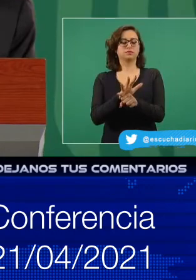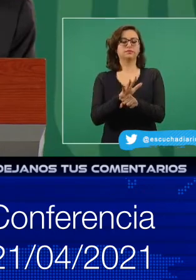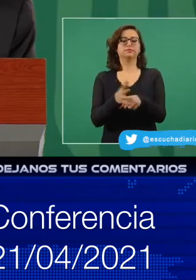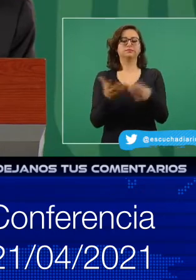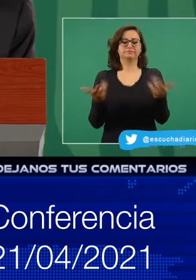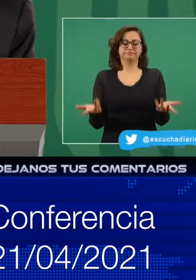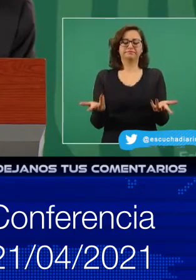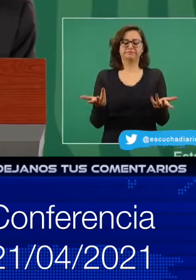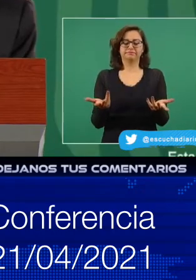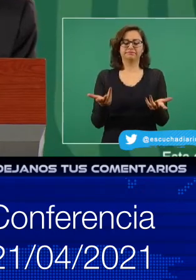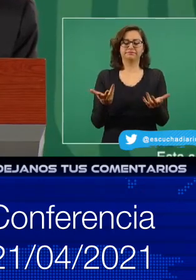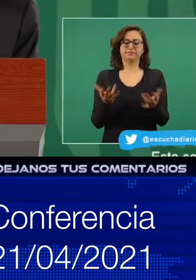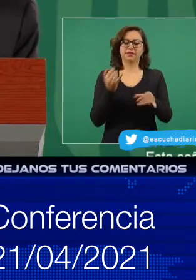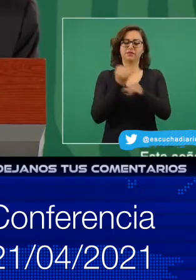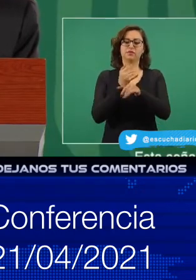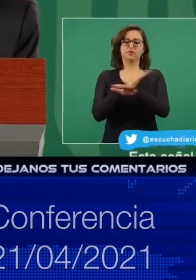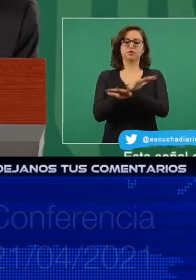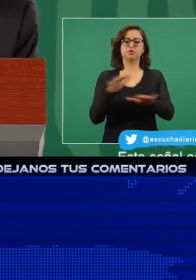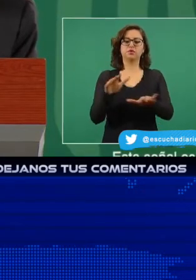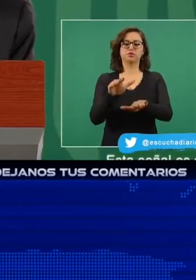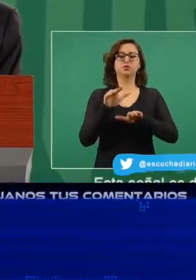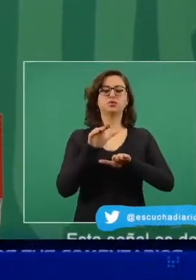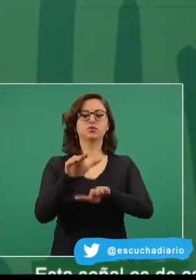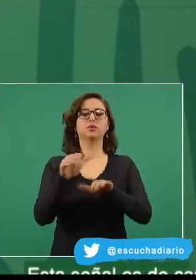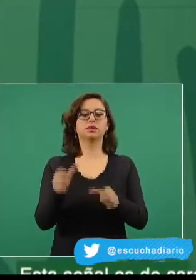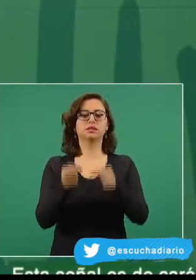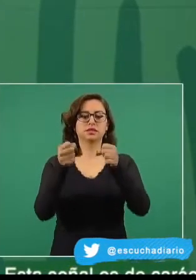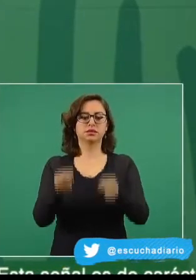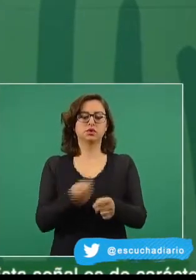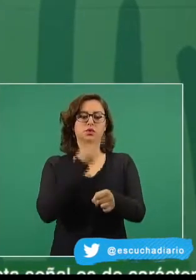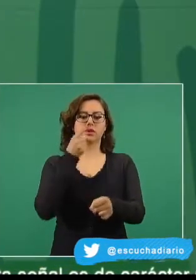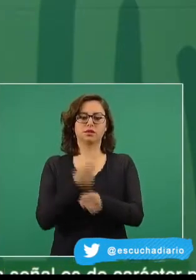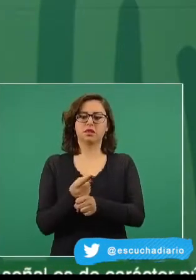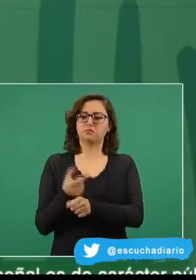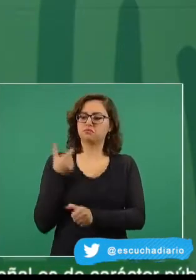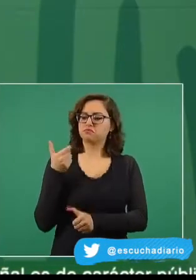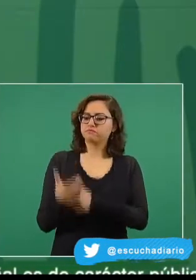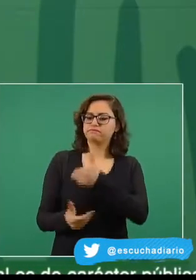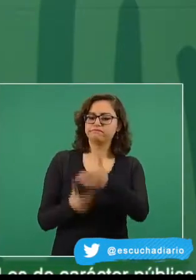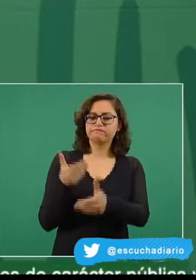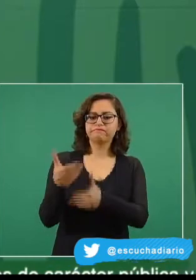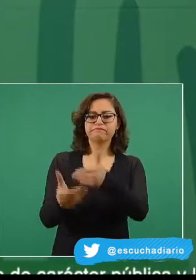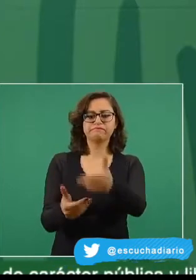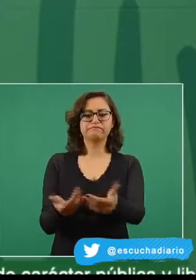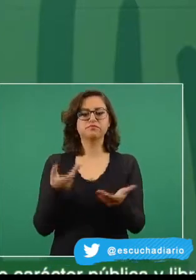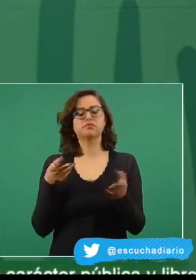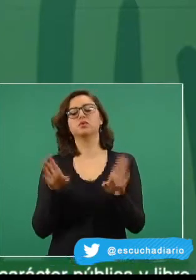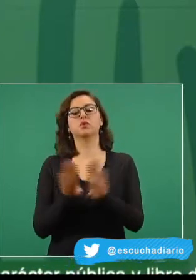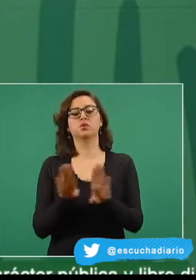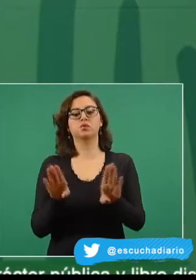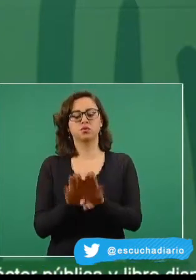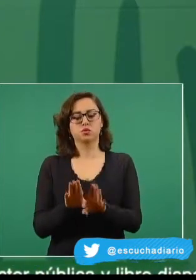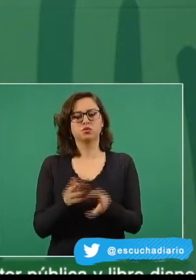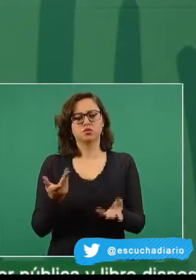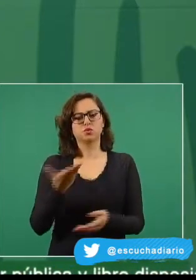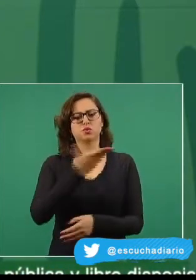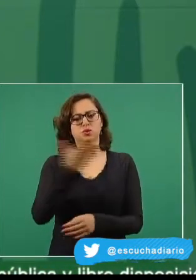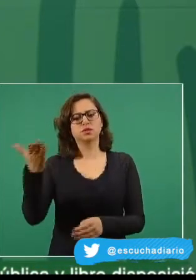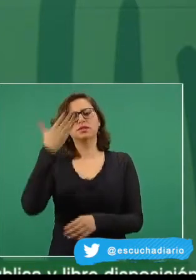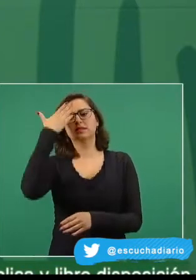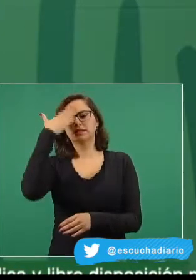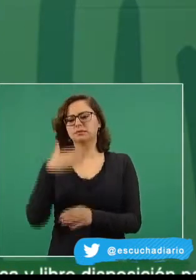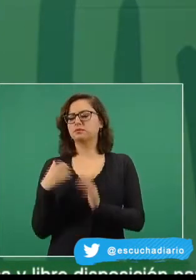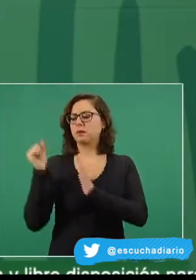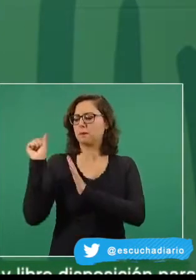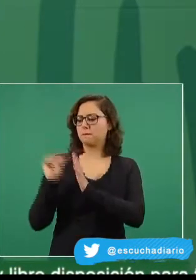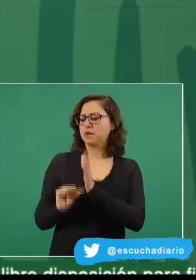sobre el avance en materia de seguridad pública. El día de hoy, el presidente informa que la Guardia Nacional ya brinda protección